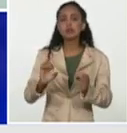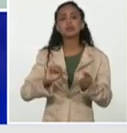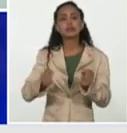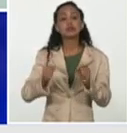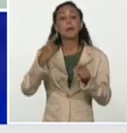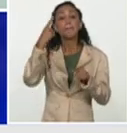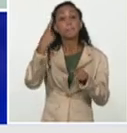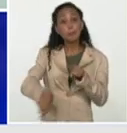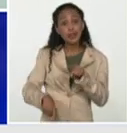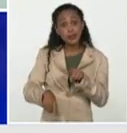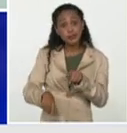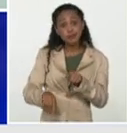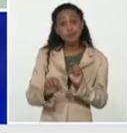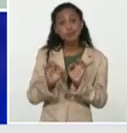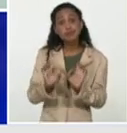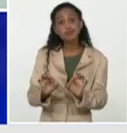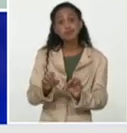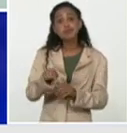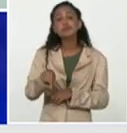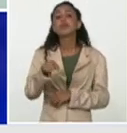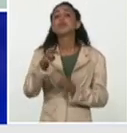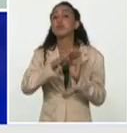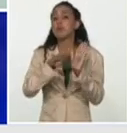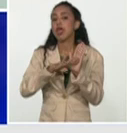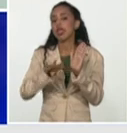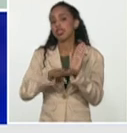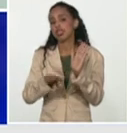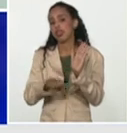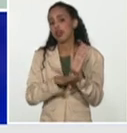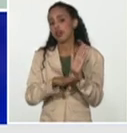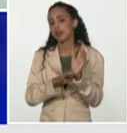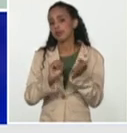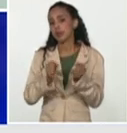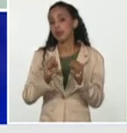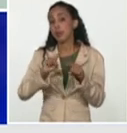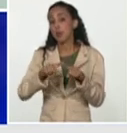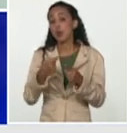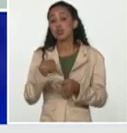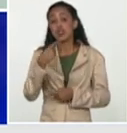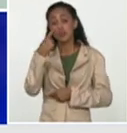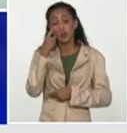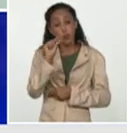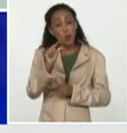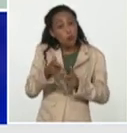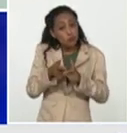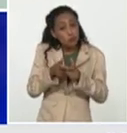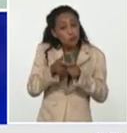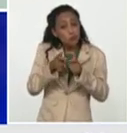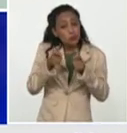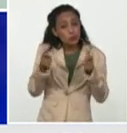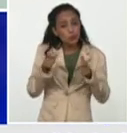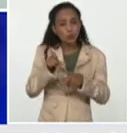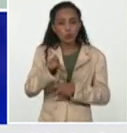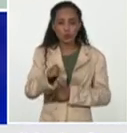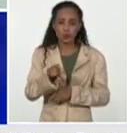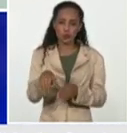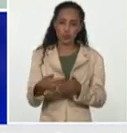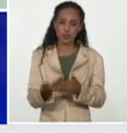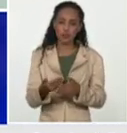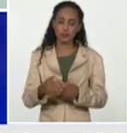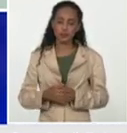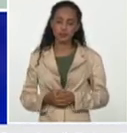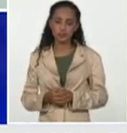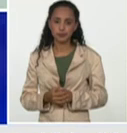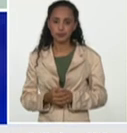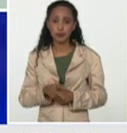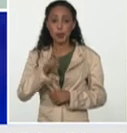embargo, se adoptan medidas porque se ha visto un incremento en los últimos días.